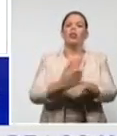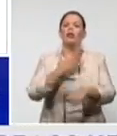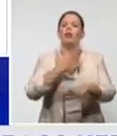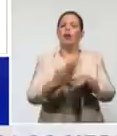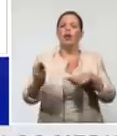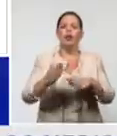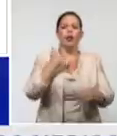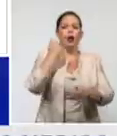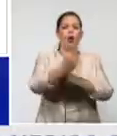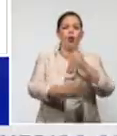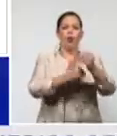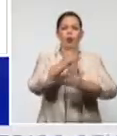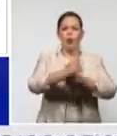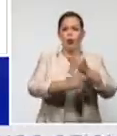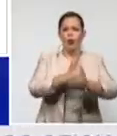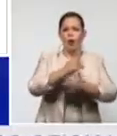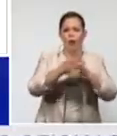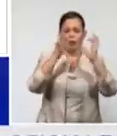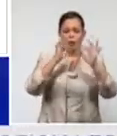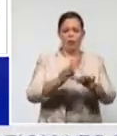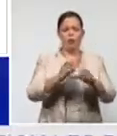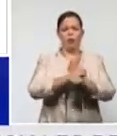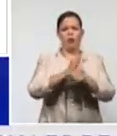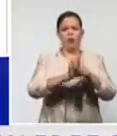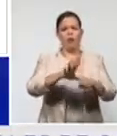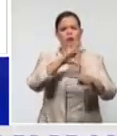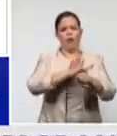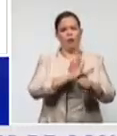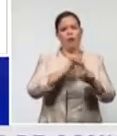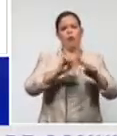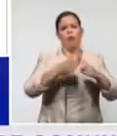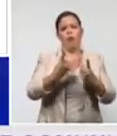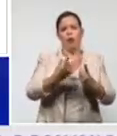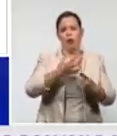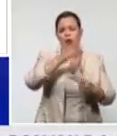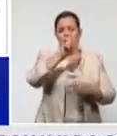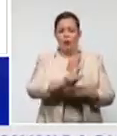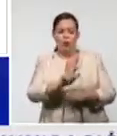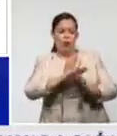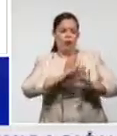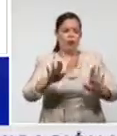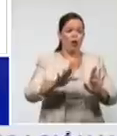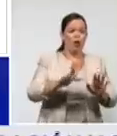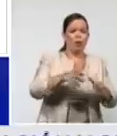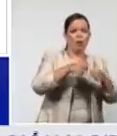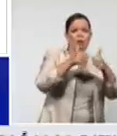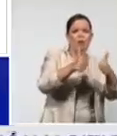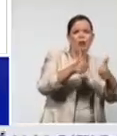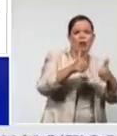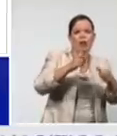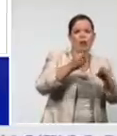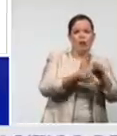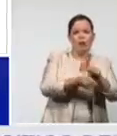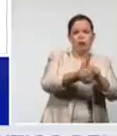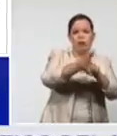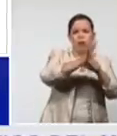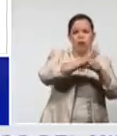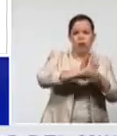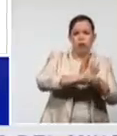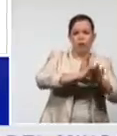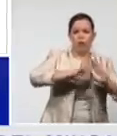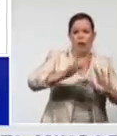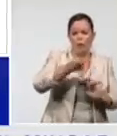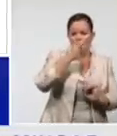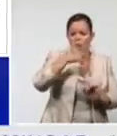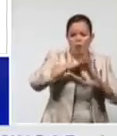de las personas que después de padecer la enfermedad, ahí es un estudio que